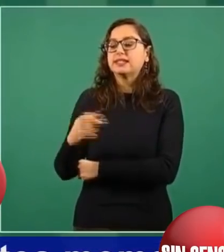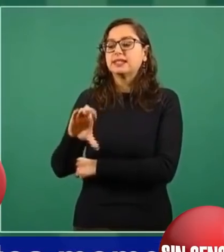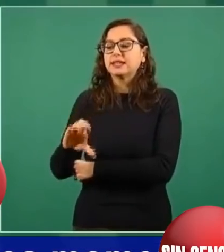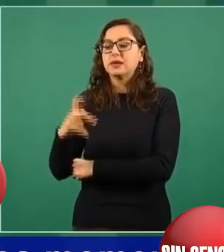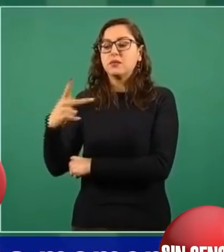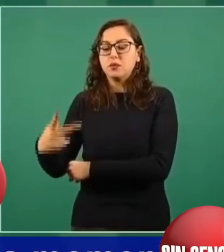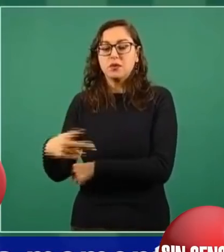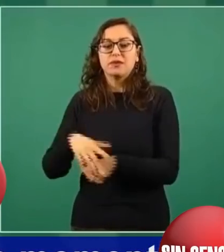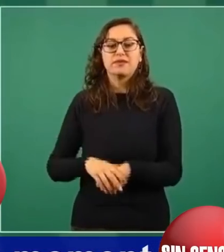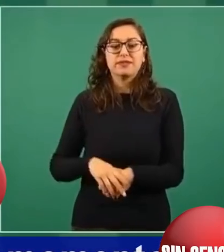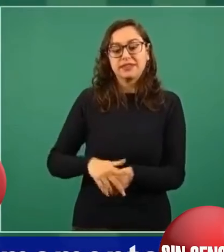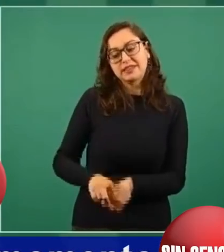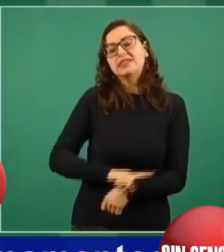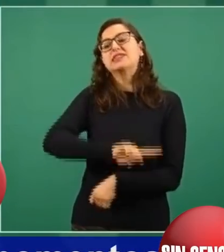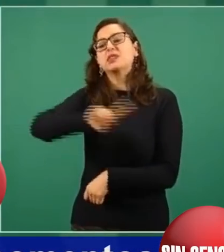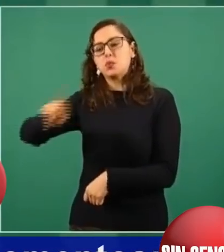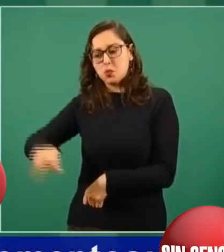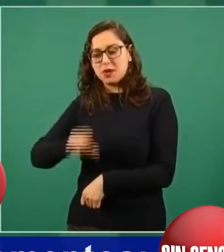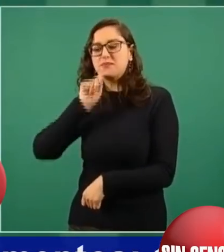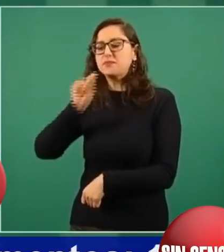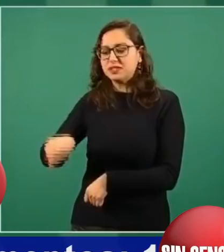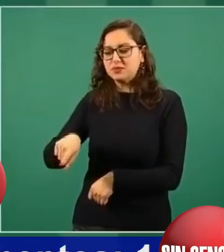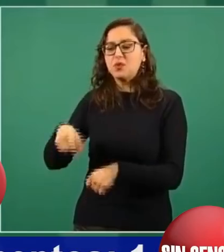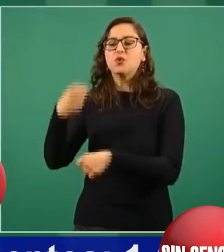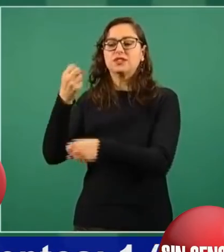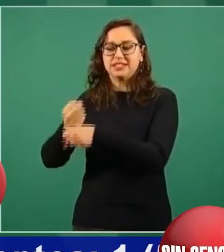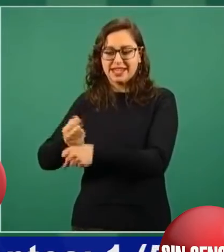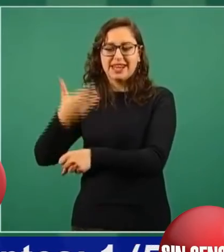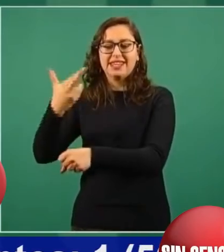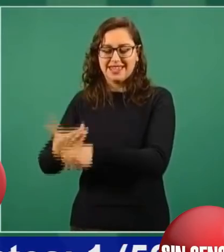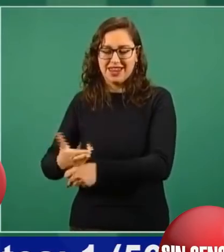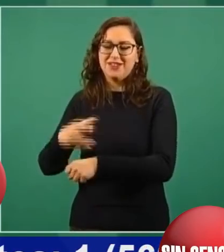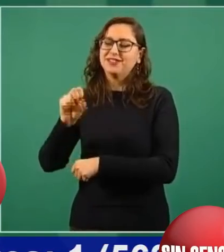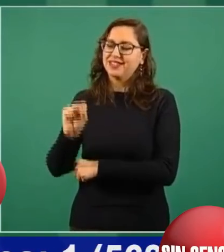que luego fue secretario de Hacienda,